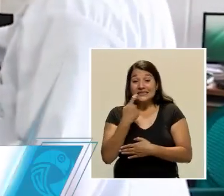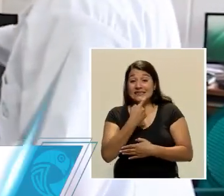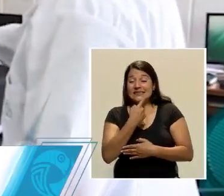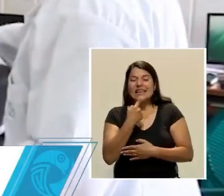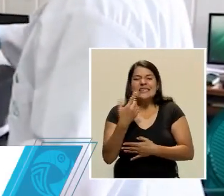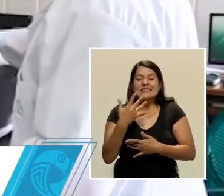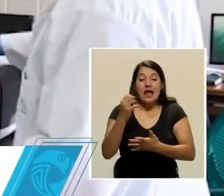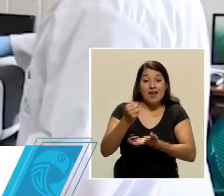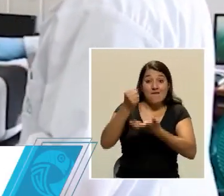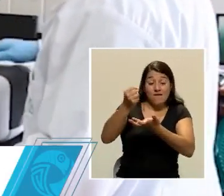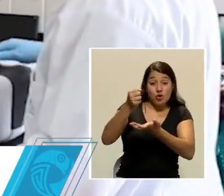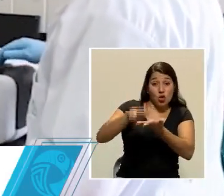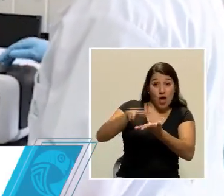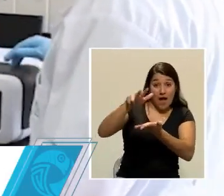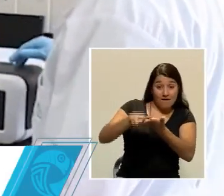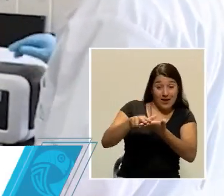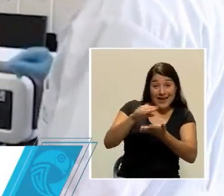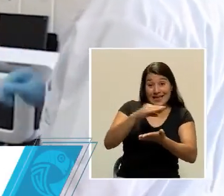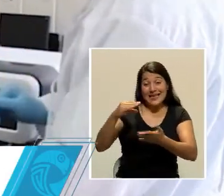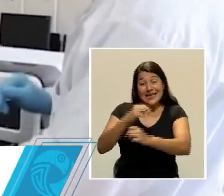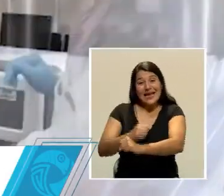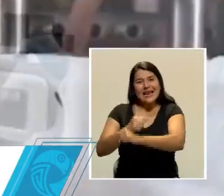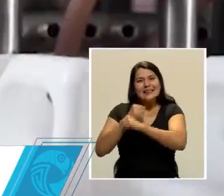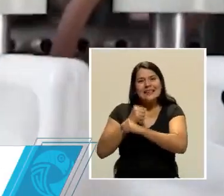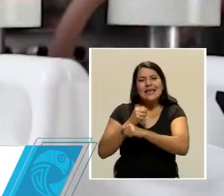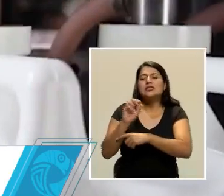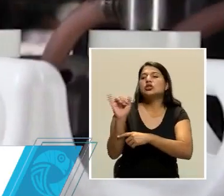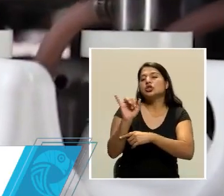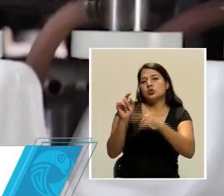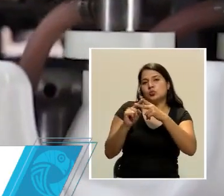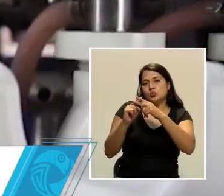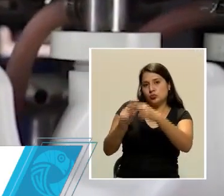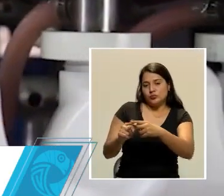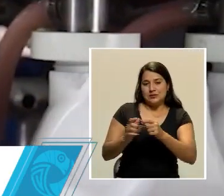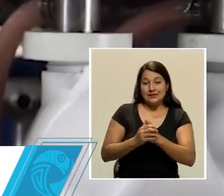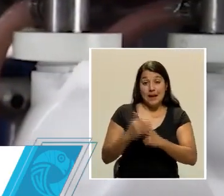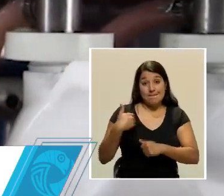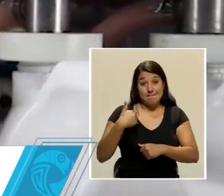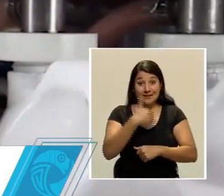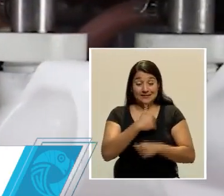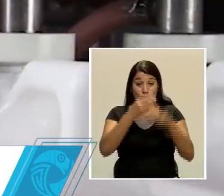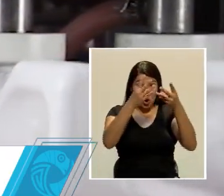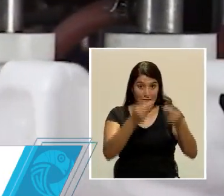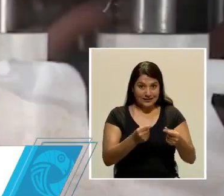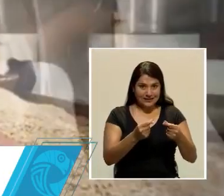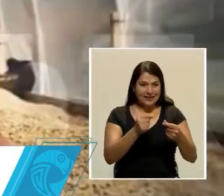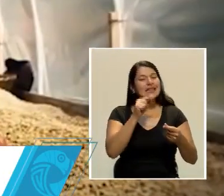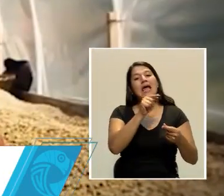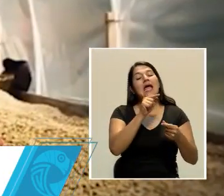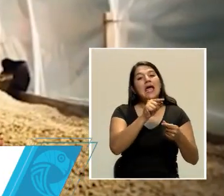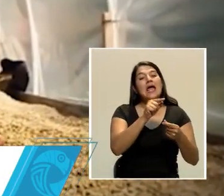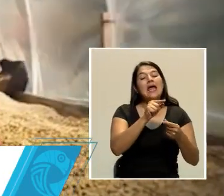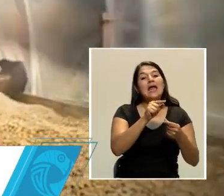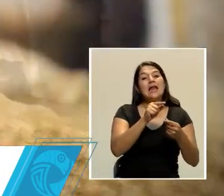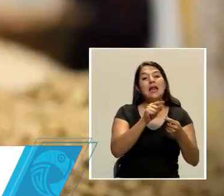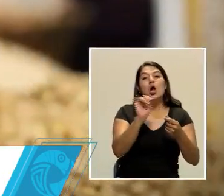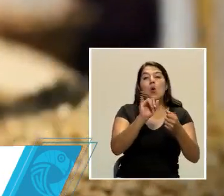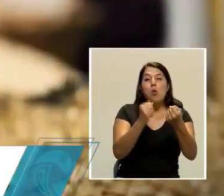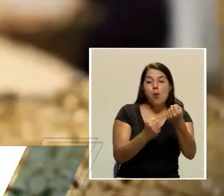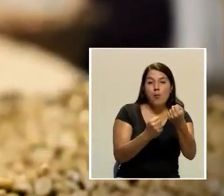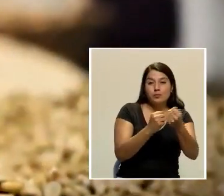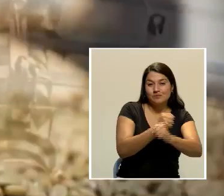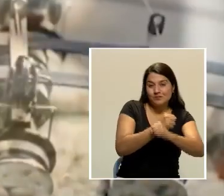para facilitar la readecuación de deudas de las firmas detectadas y que han sido afectadas por la COVID-19.